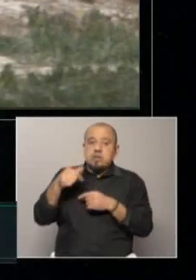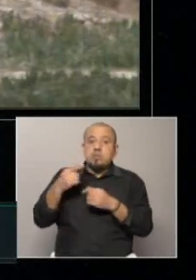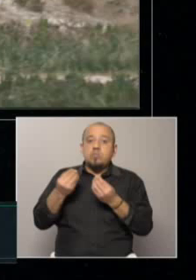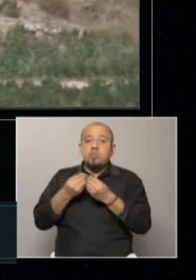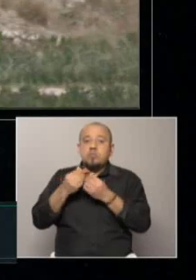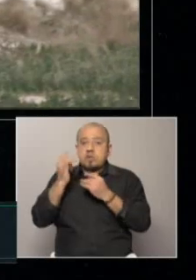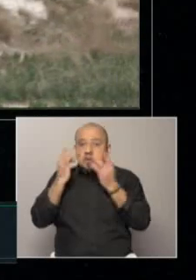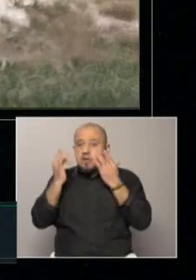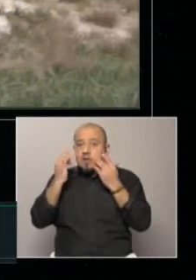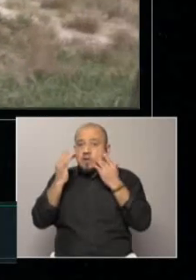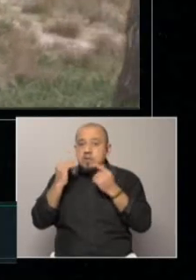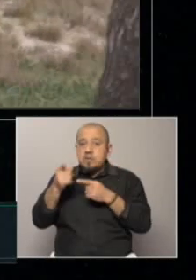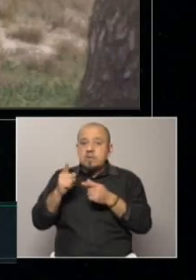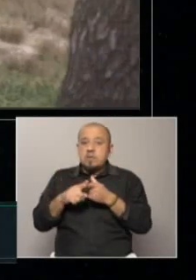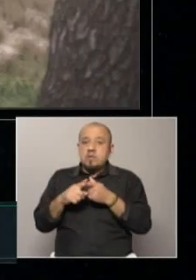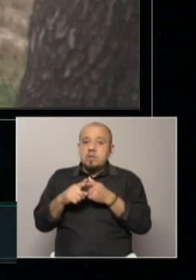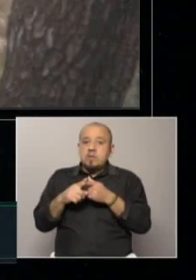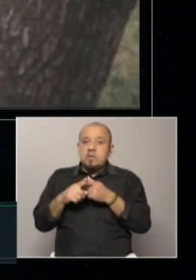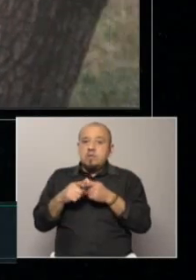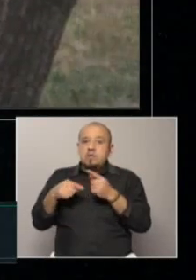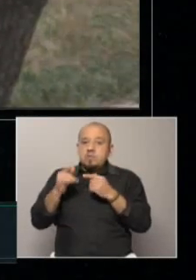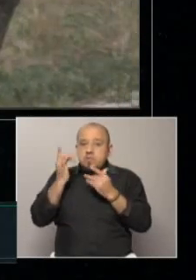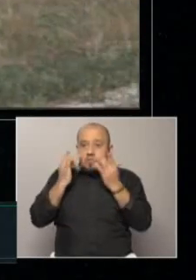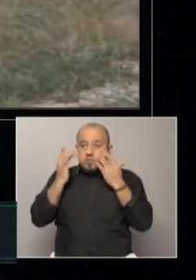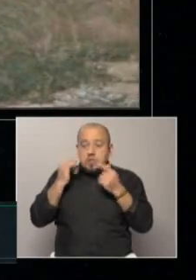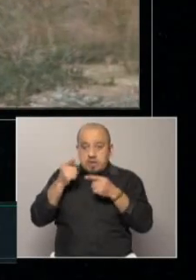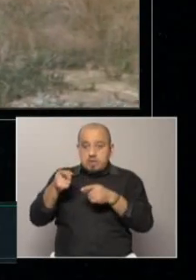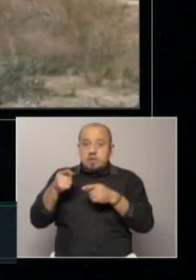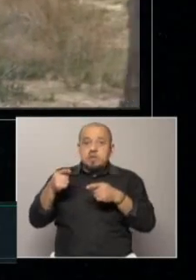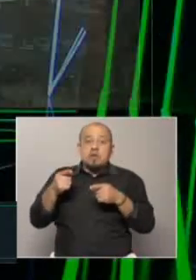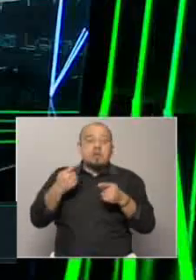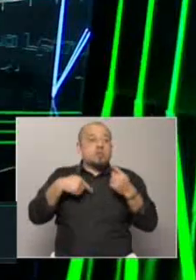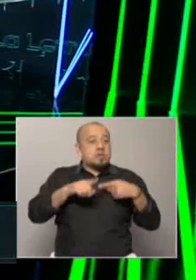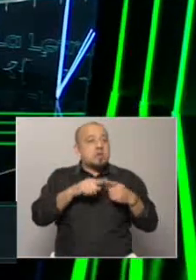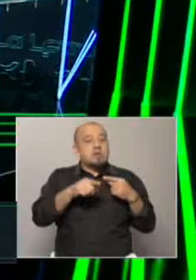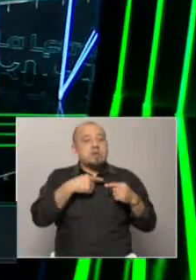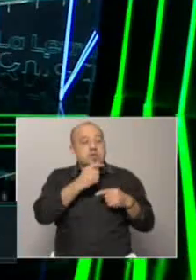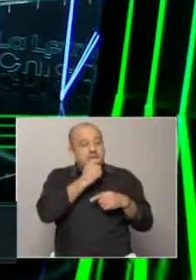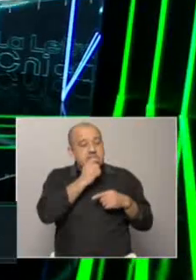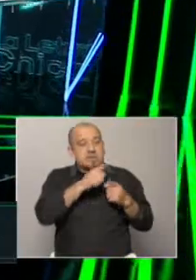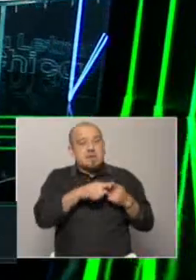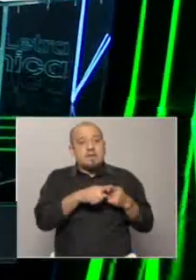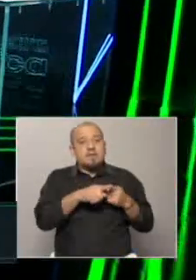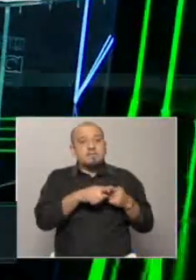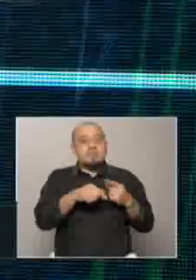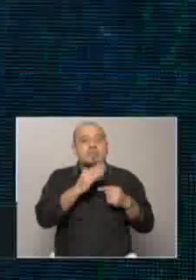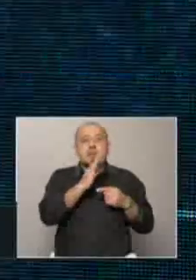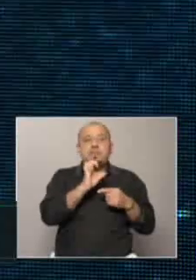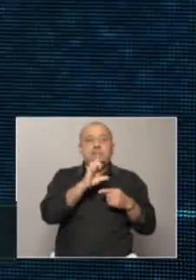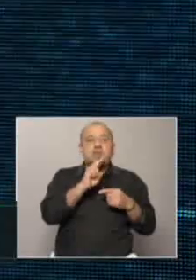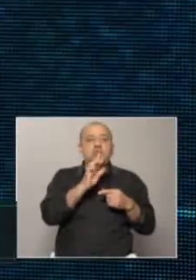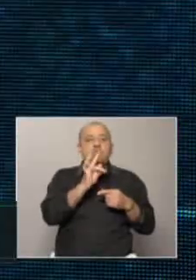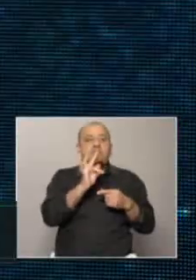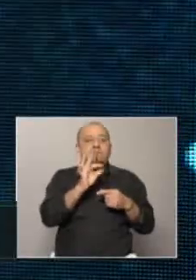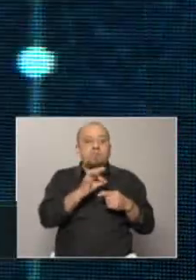que se sintieron atravesados por el arte de Idea y yo qué sé. Bueno, entrevistamos, por ejemplo, a Gabriel Pelufo. Carlos